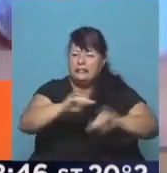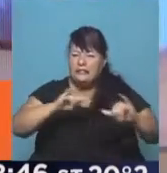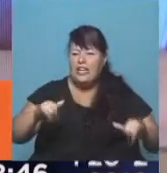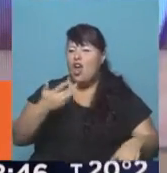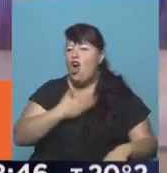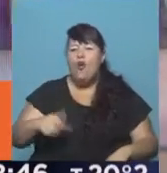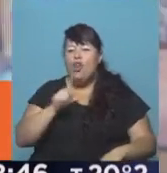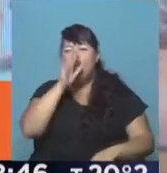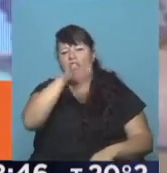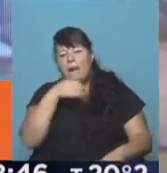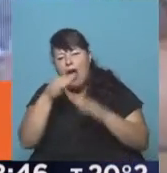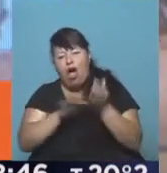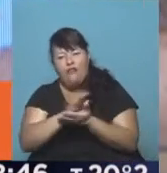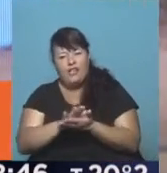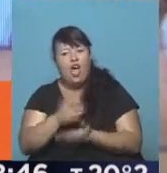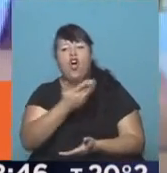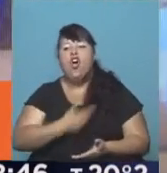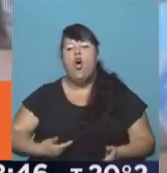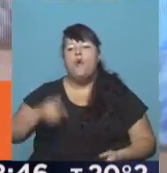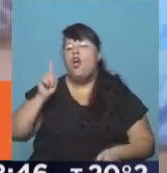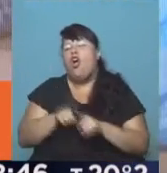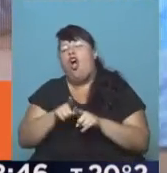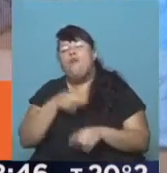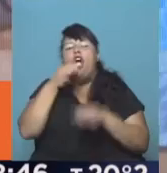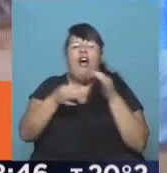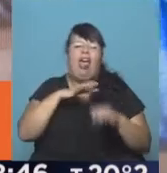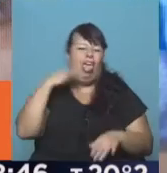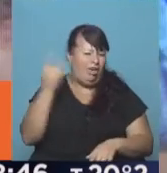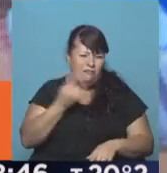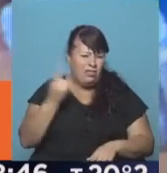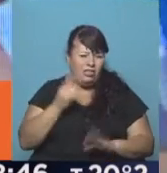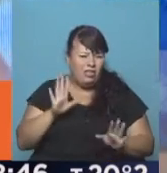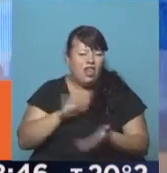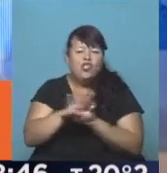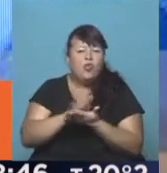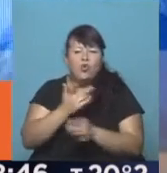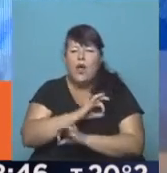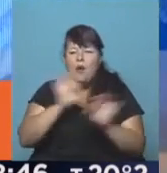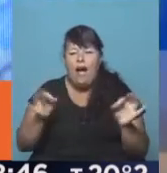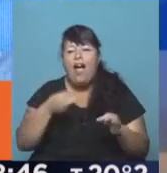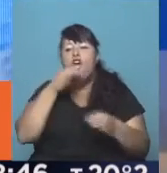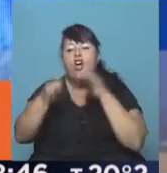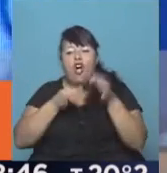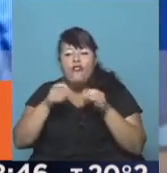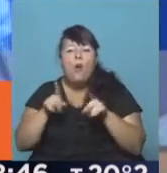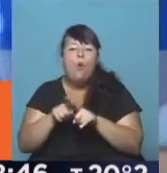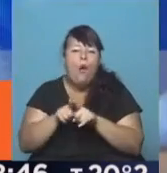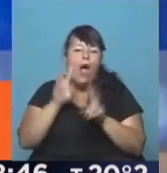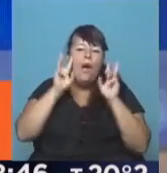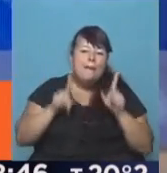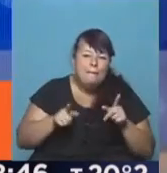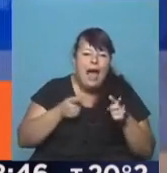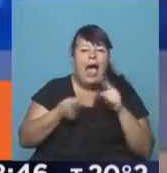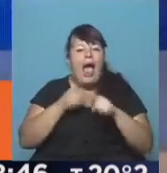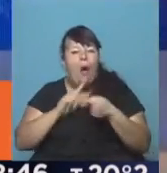gobierno no dialoga es el gobierno hace como que dialoga pero no resuelve los problemas dialogar de alguna manera es tratar de